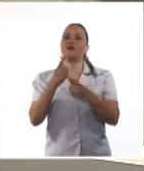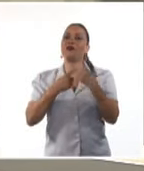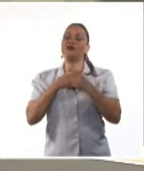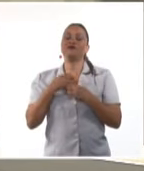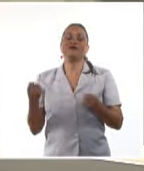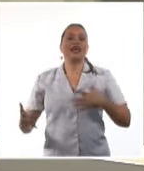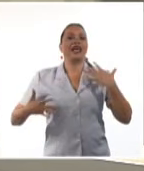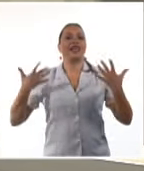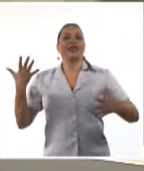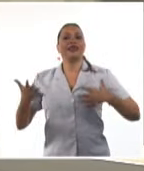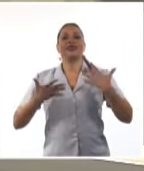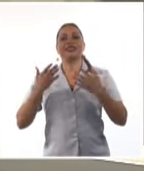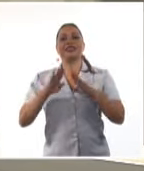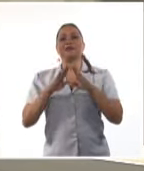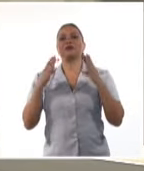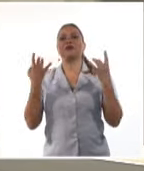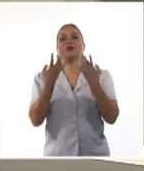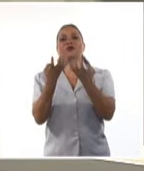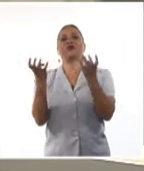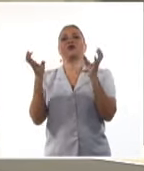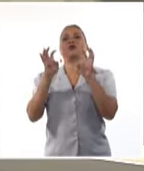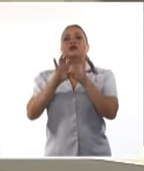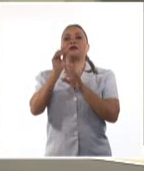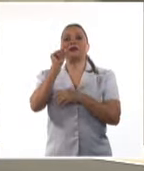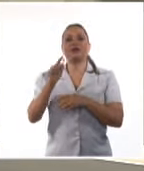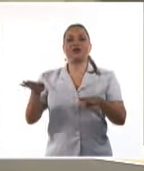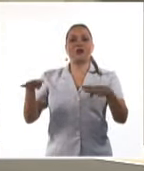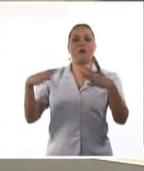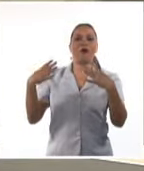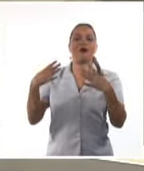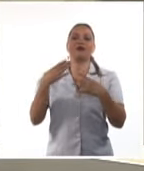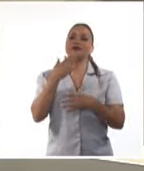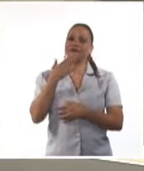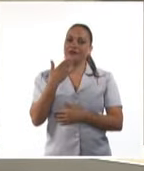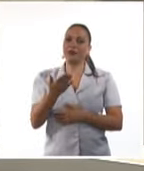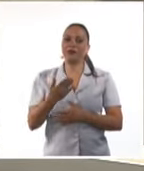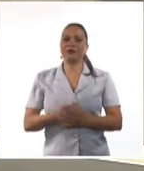ser aclamado por todos sus seguidores. Deportivas, Alejandro Castellanos.